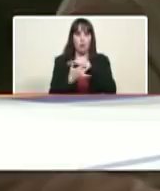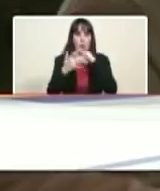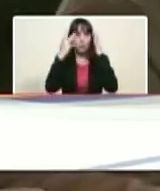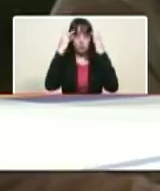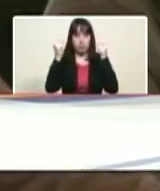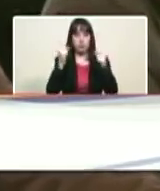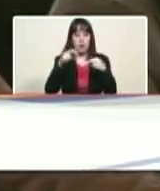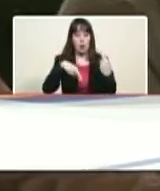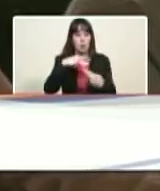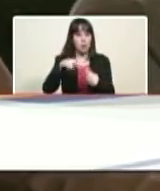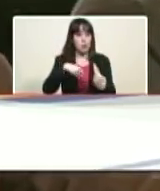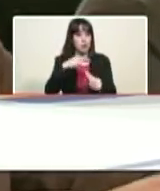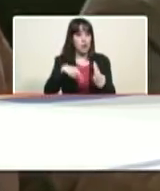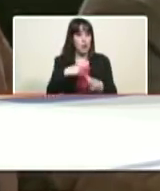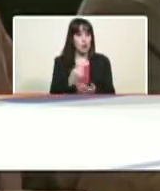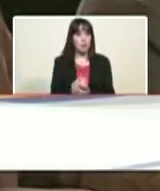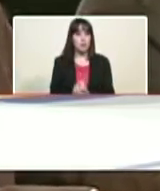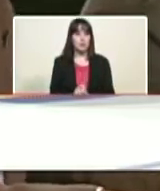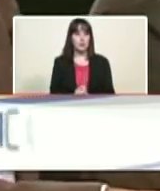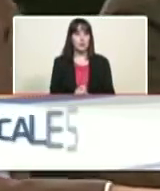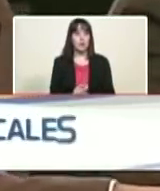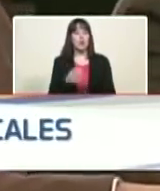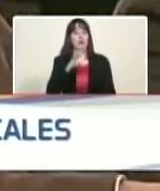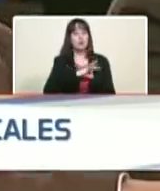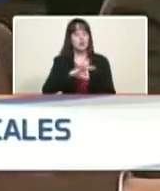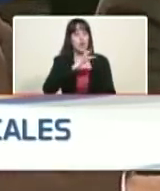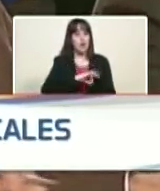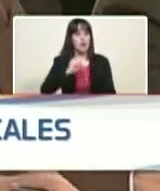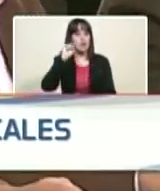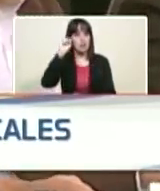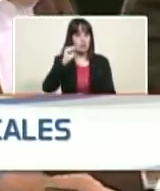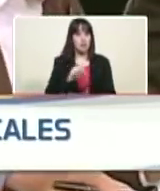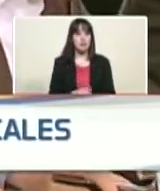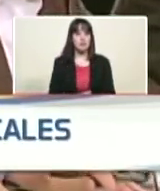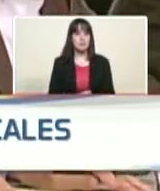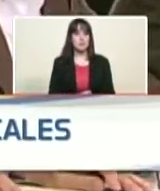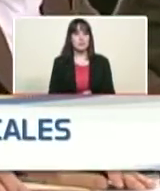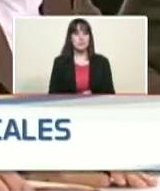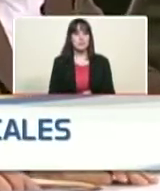Tecnócrata revolucionario y socialista.